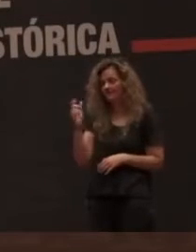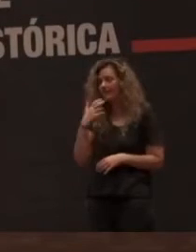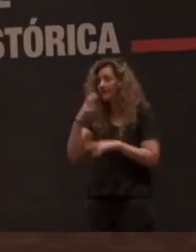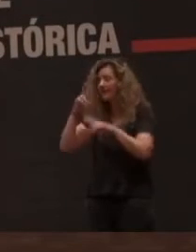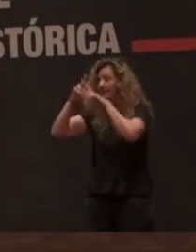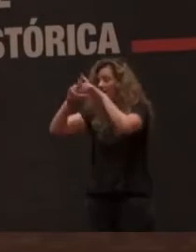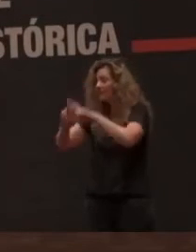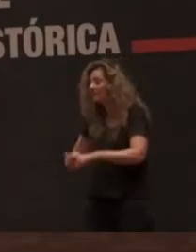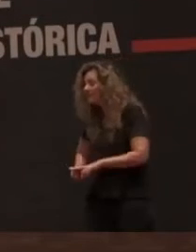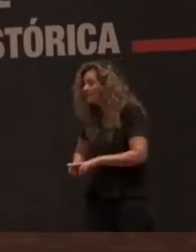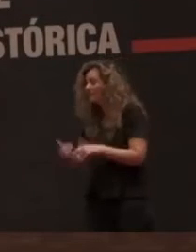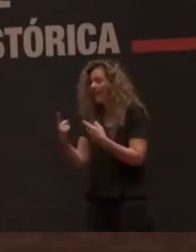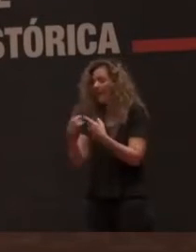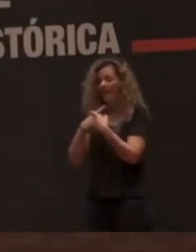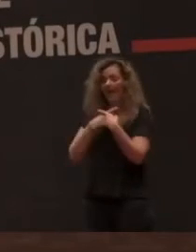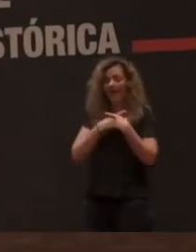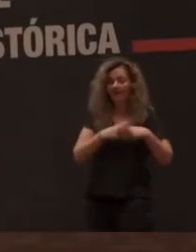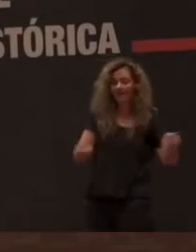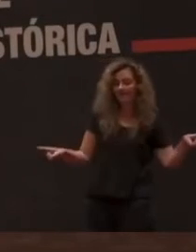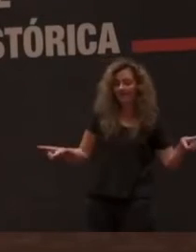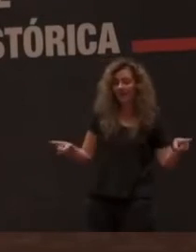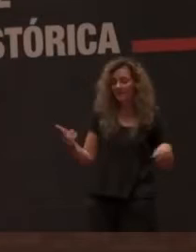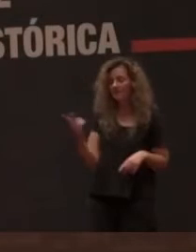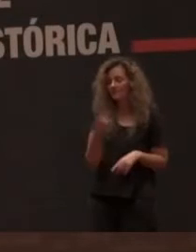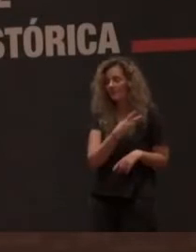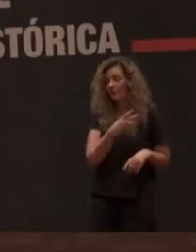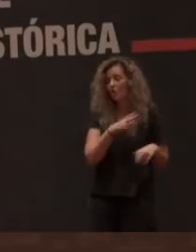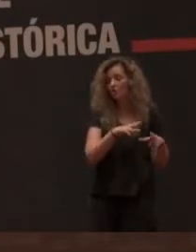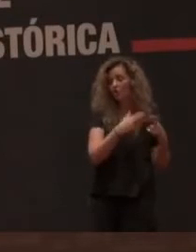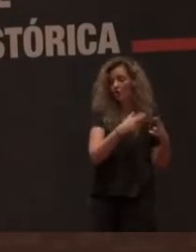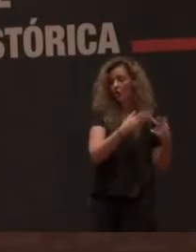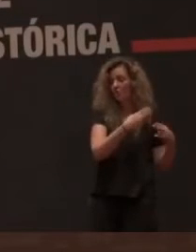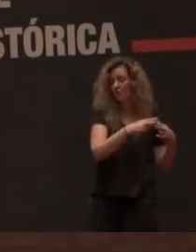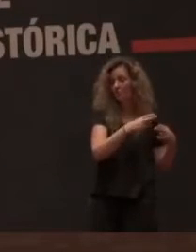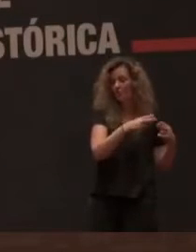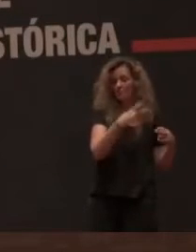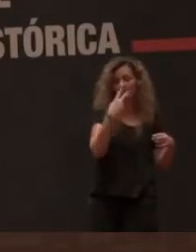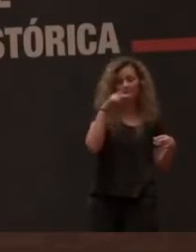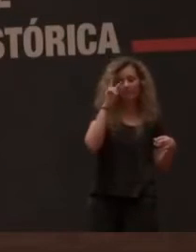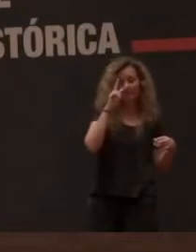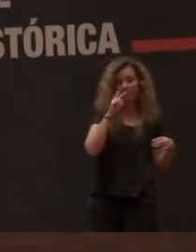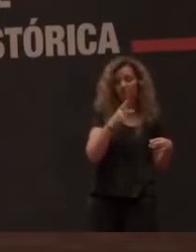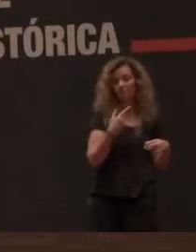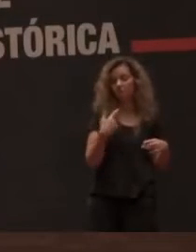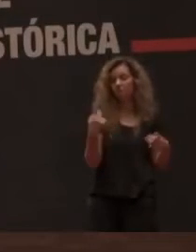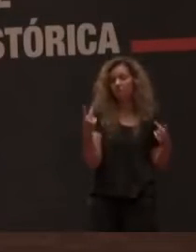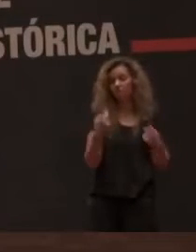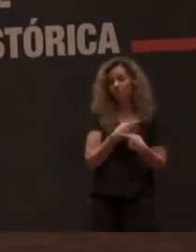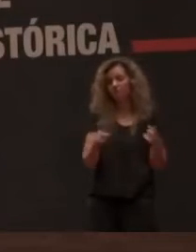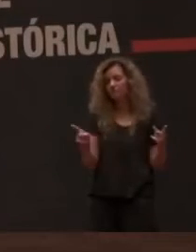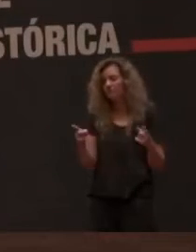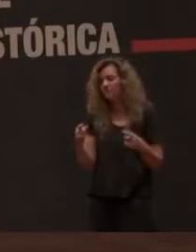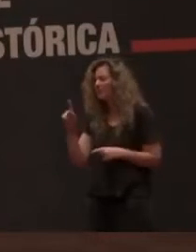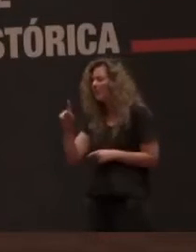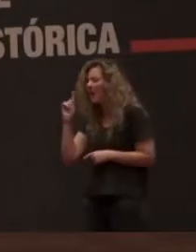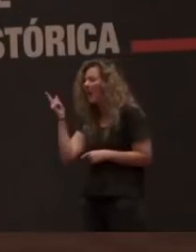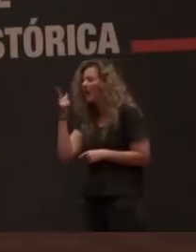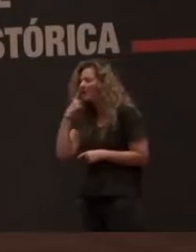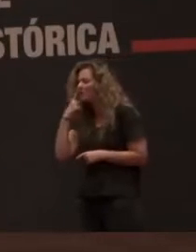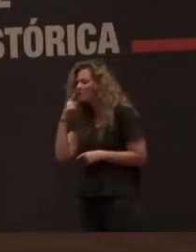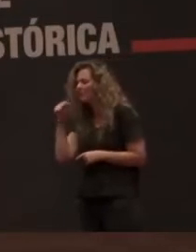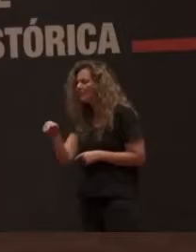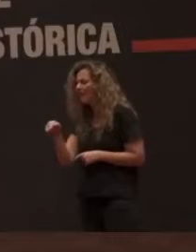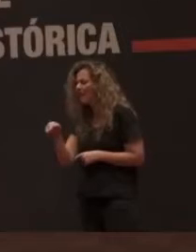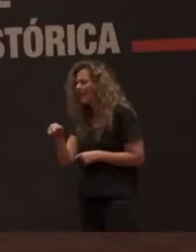a diferencia de las primeras que hicieron politólogos y sociólogos, lo que buscaban era intentar agrupar una explicación de